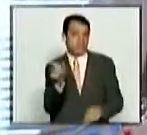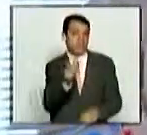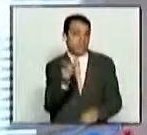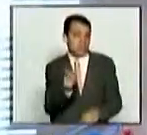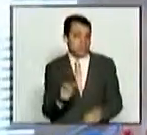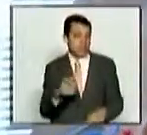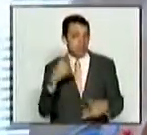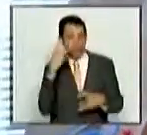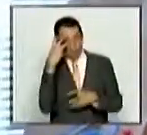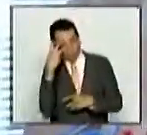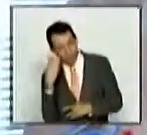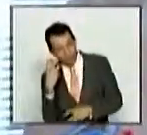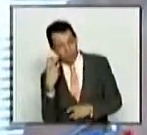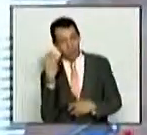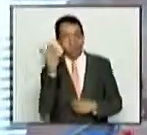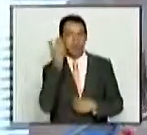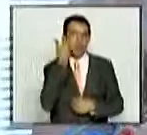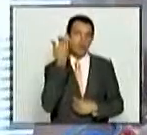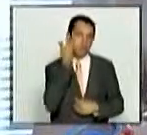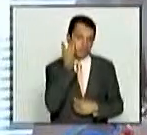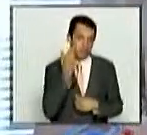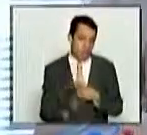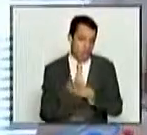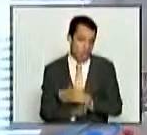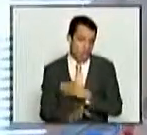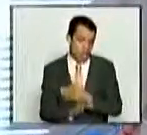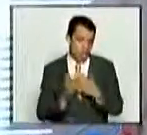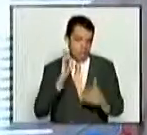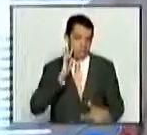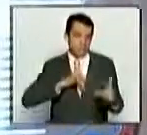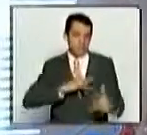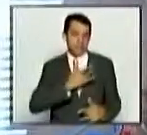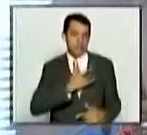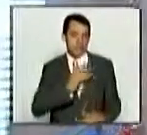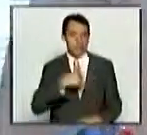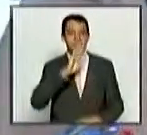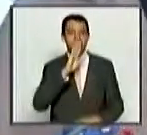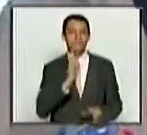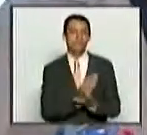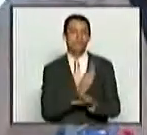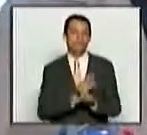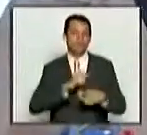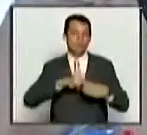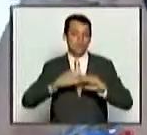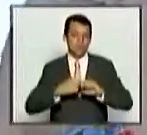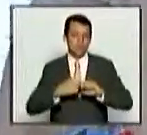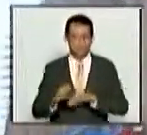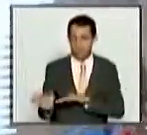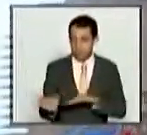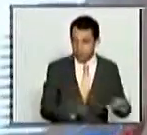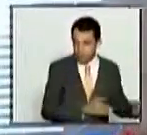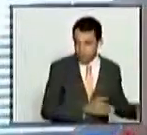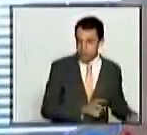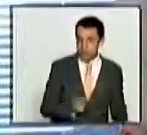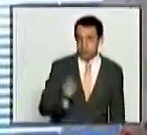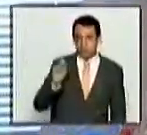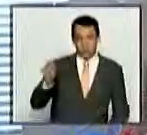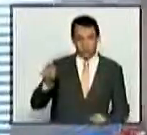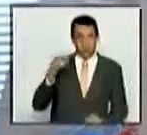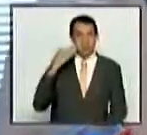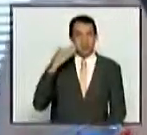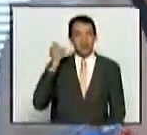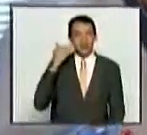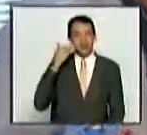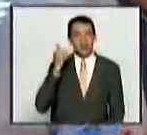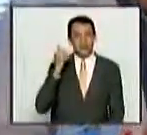una enfermedad crónica ya tiene una alteración emocional. Entrevistaba yo a una reconocida médica de